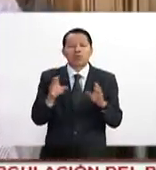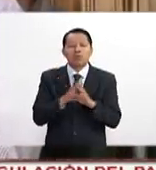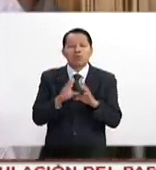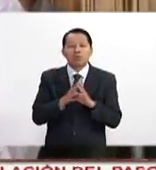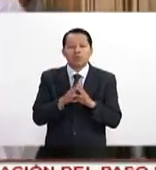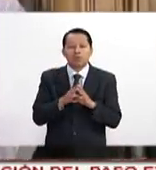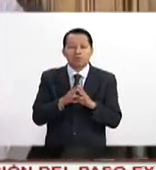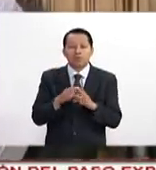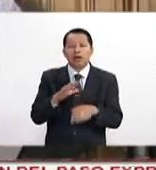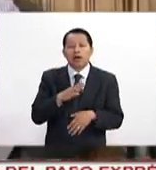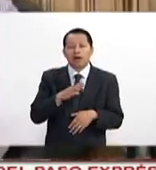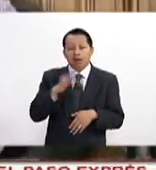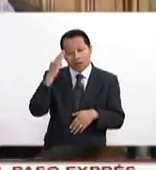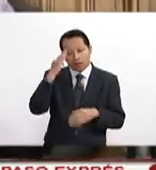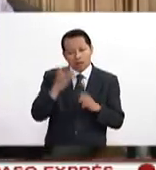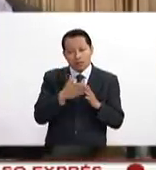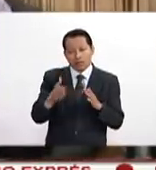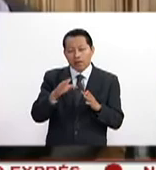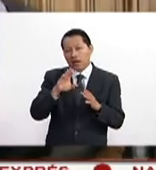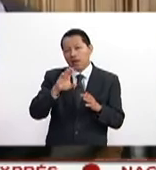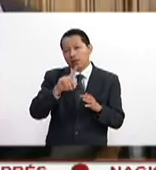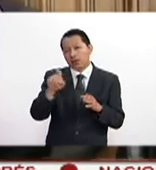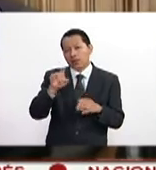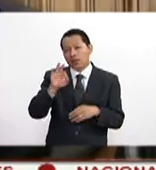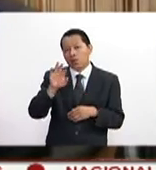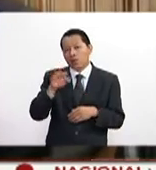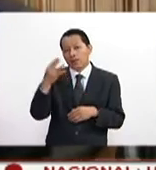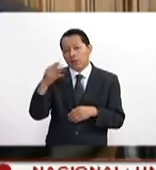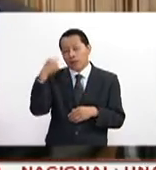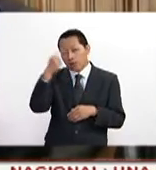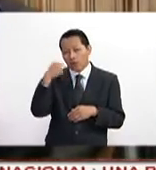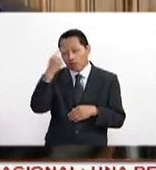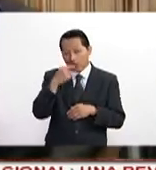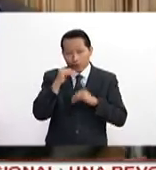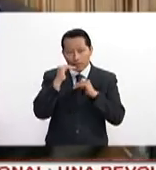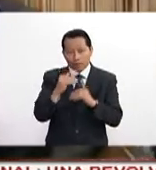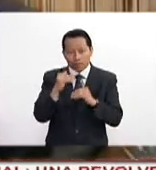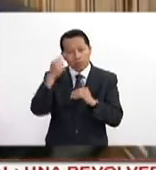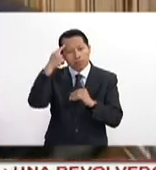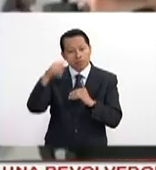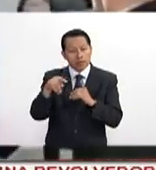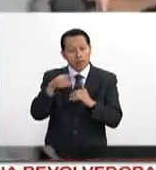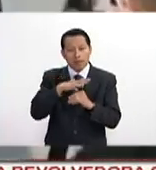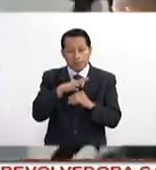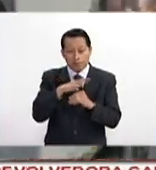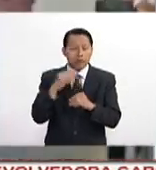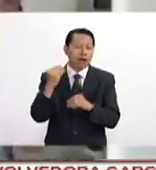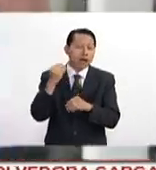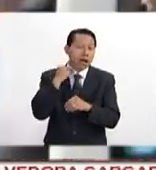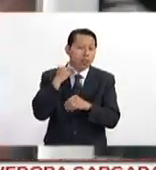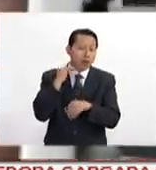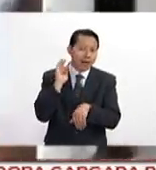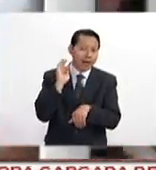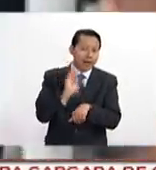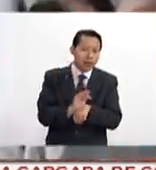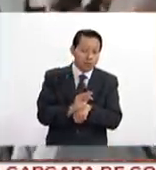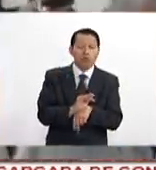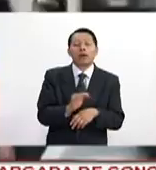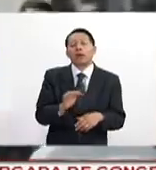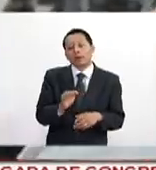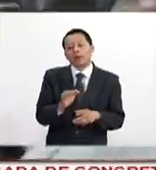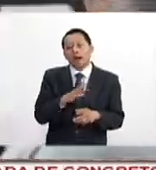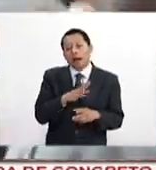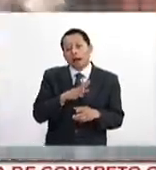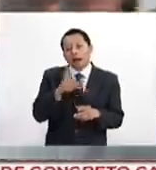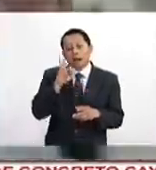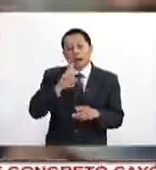pidió este periodo de 144 horas, es decir, para que finalmente la defensa desahogue medios o